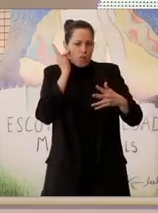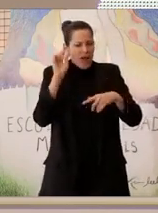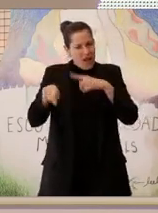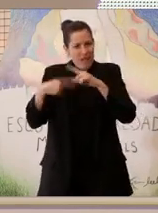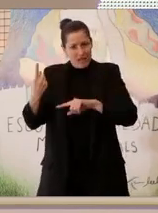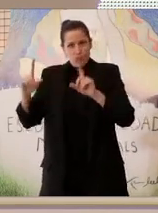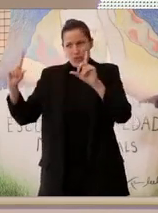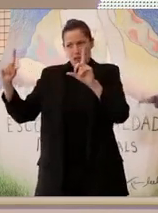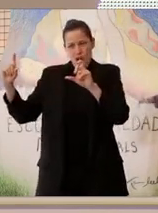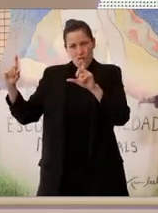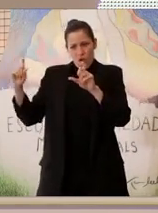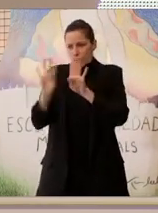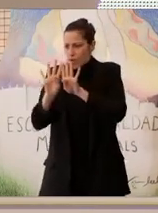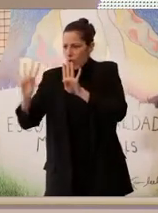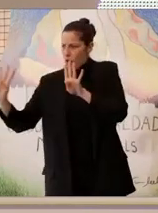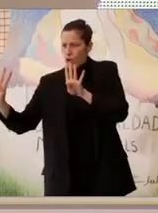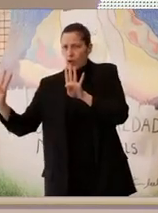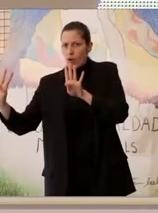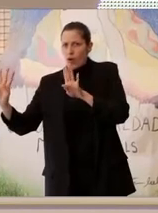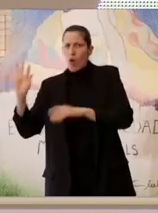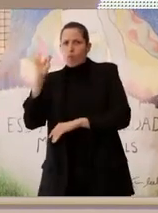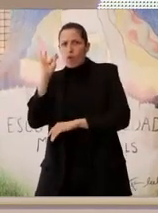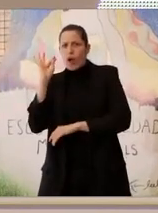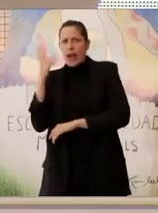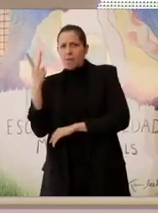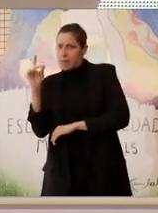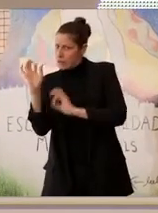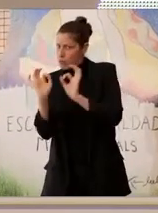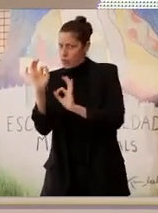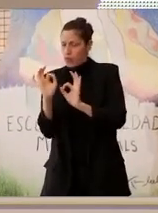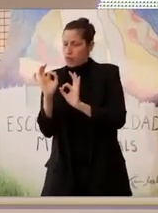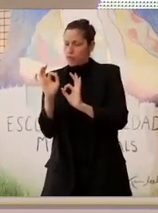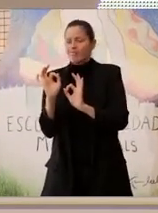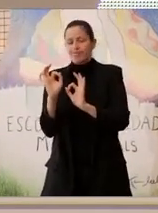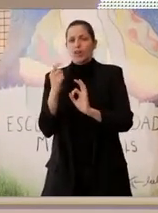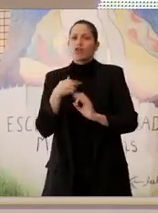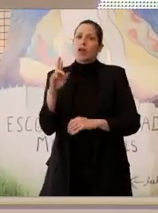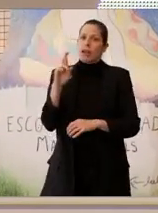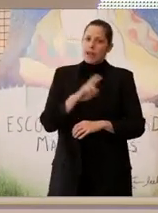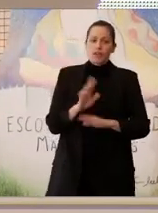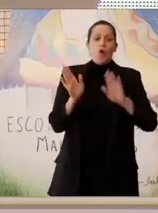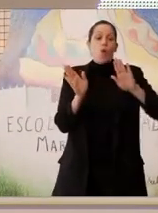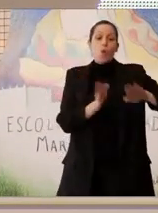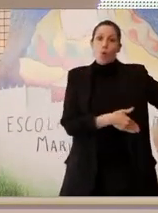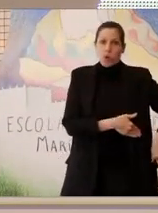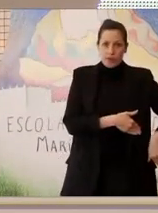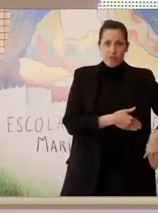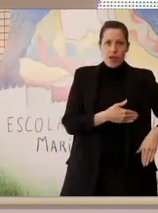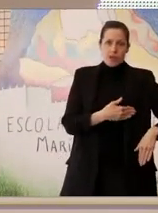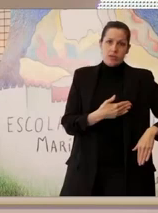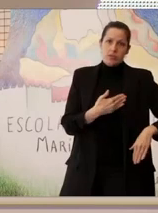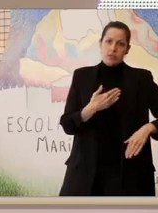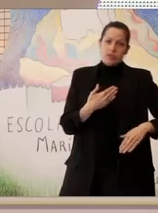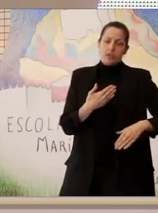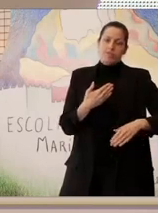un 20% aproximadamente, vuelvo a insistir. Las últimas promociones, lo ha dicho muy bien Teresa, son más del 70% de mujeres